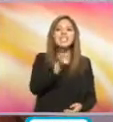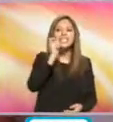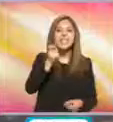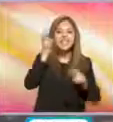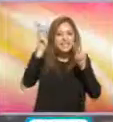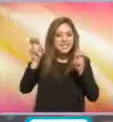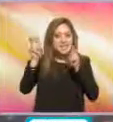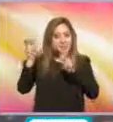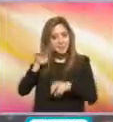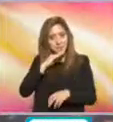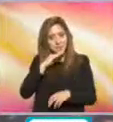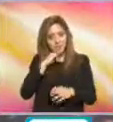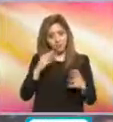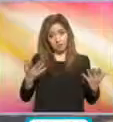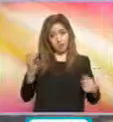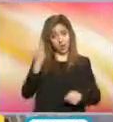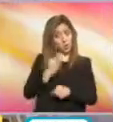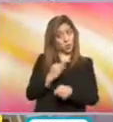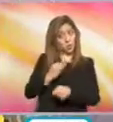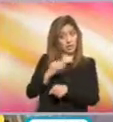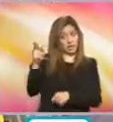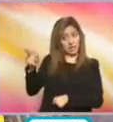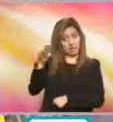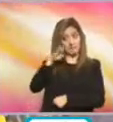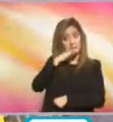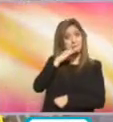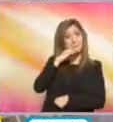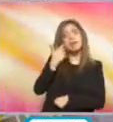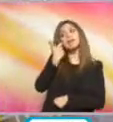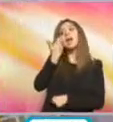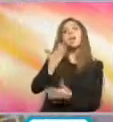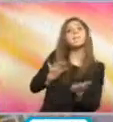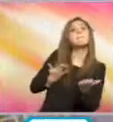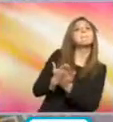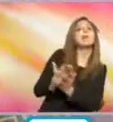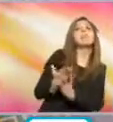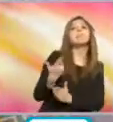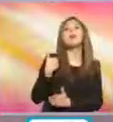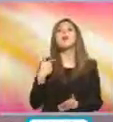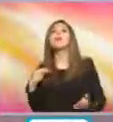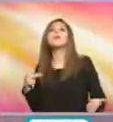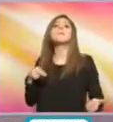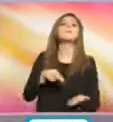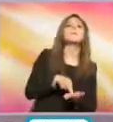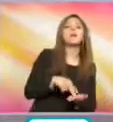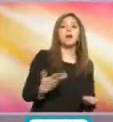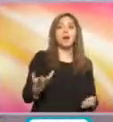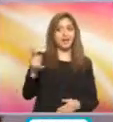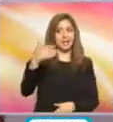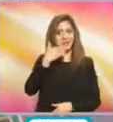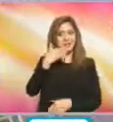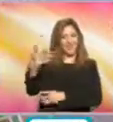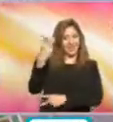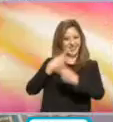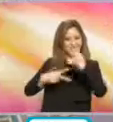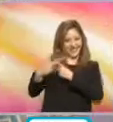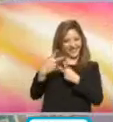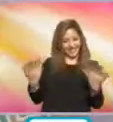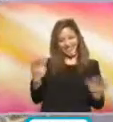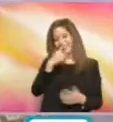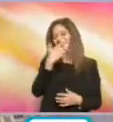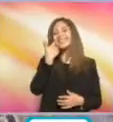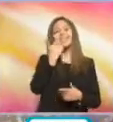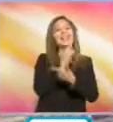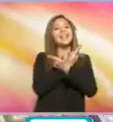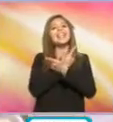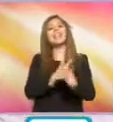son lleve. mamás creen que pueden hacer todo Ahí lo que está. sea, interrumpen Ahí una está. sección, se meten. Hoy como es nuestro Bienvenida. día, solo hoy, lo que quieras,